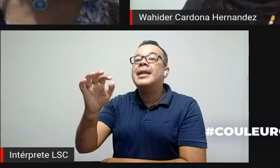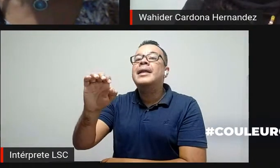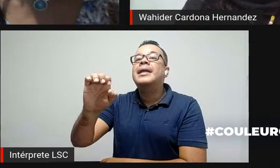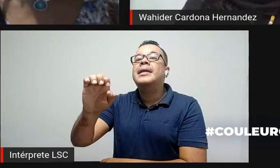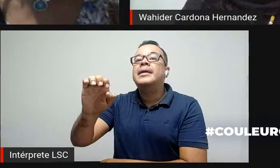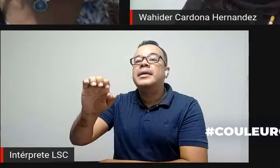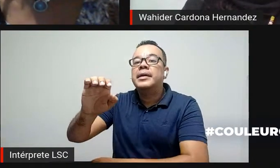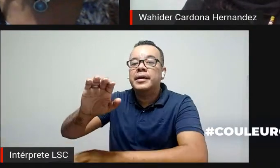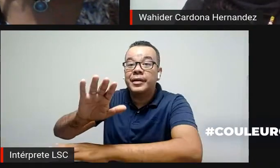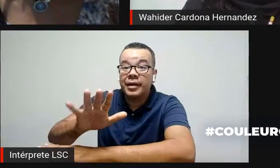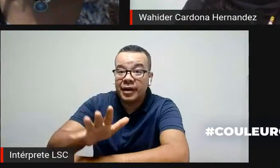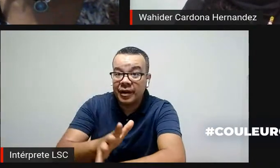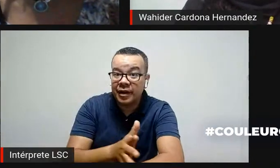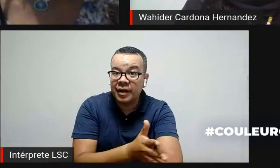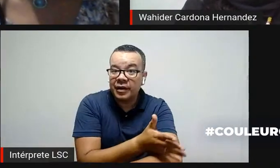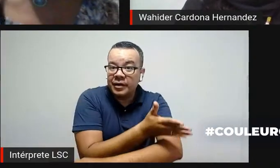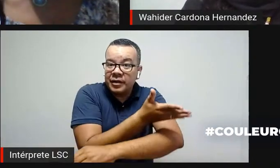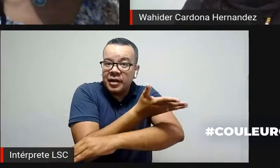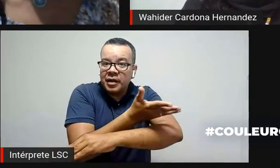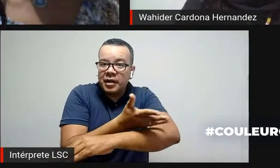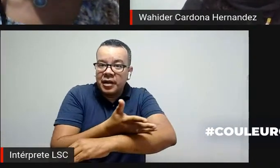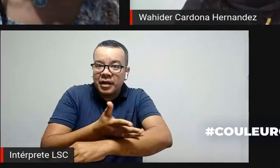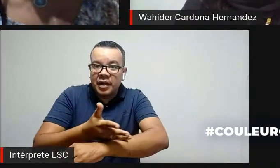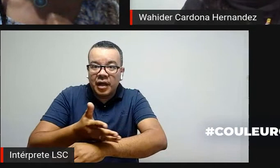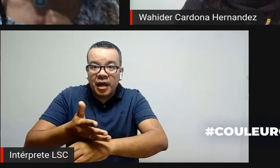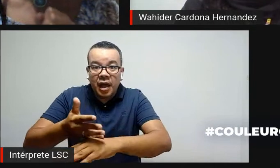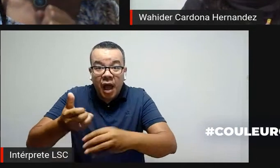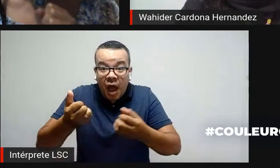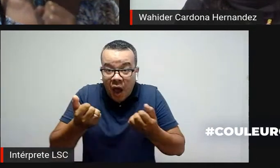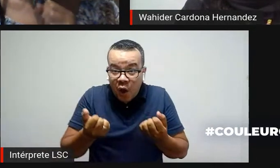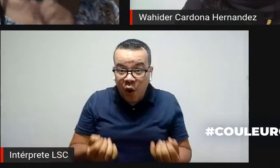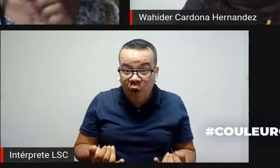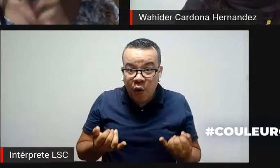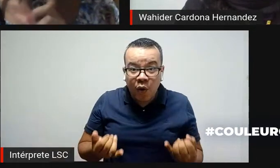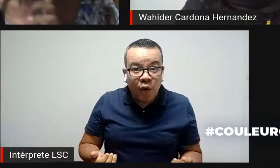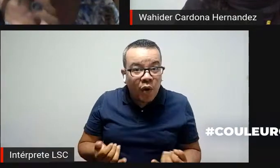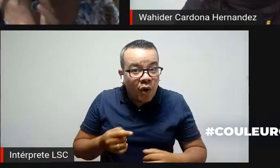juntar las piedras. Y emigrar,